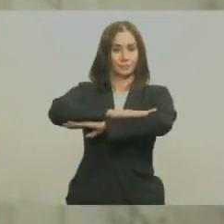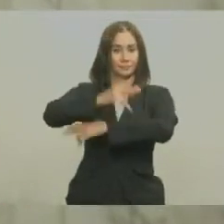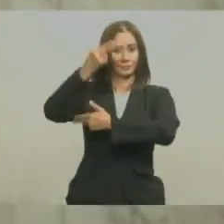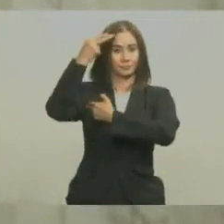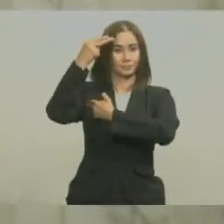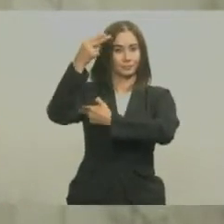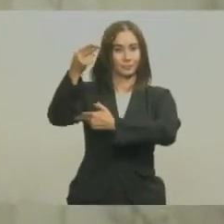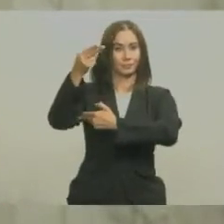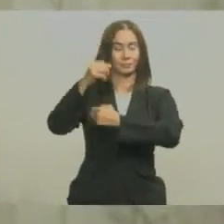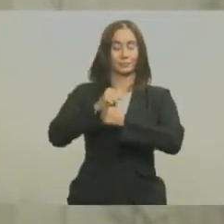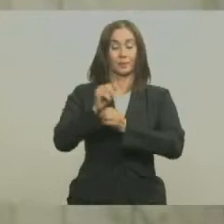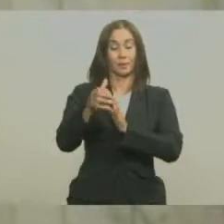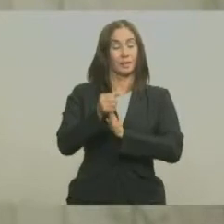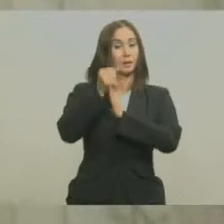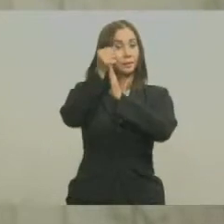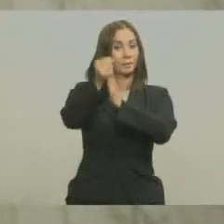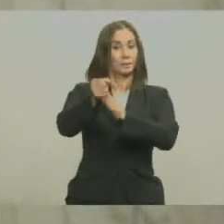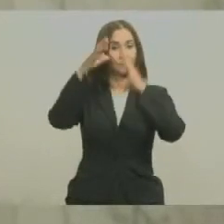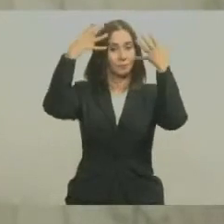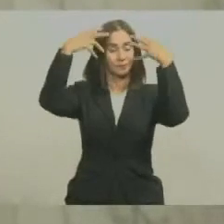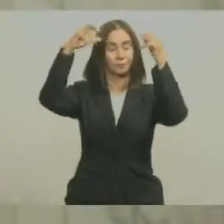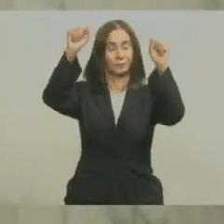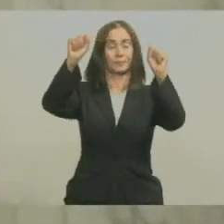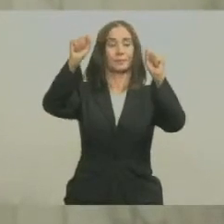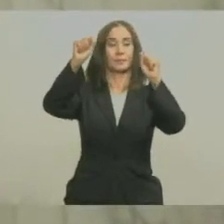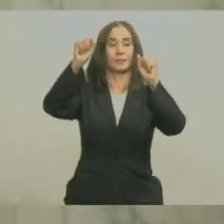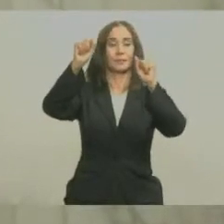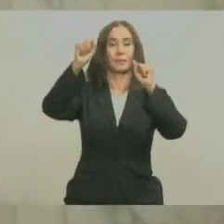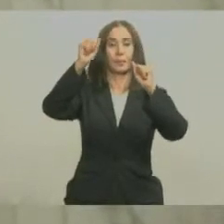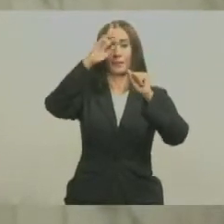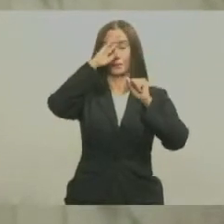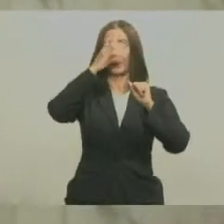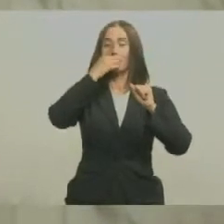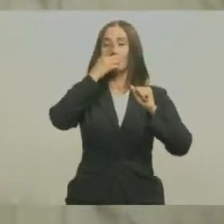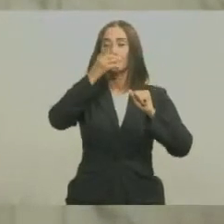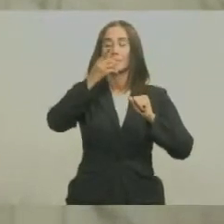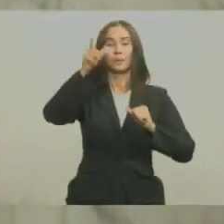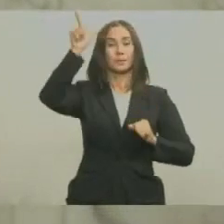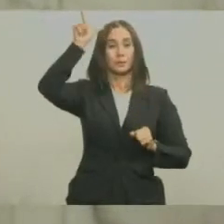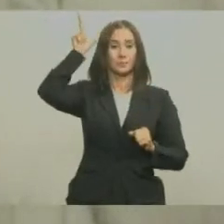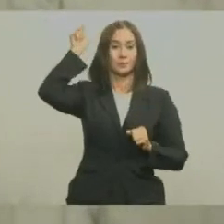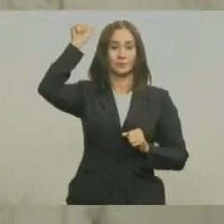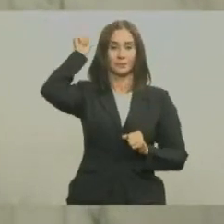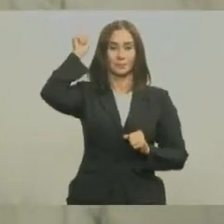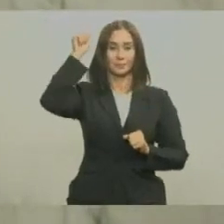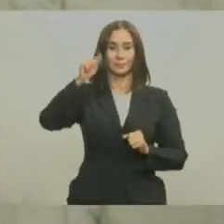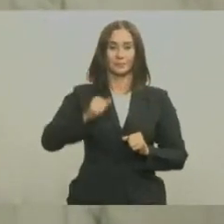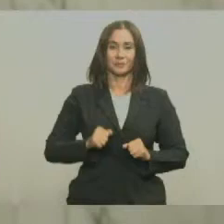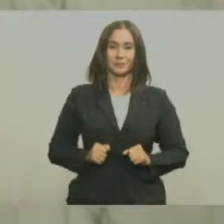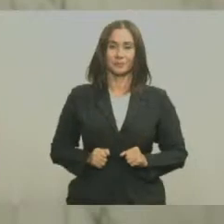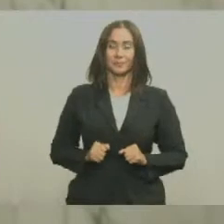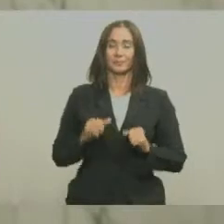honor, encabezada por el excelentísimo señor presidente de la República, Luis Abinader.